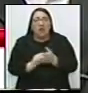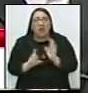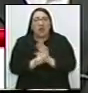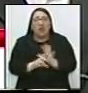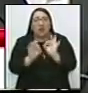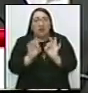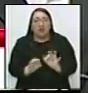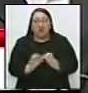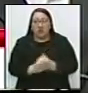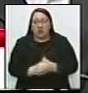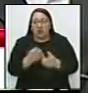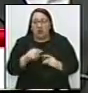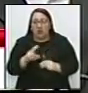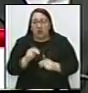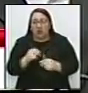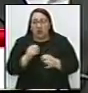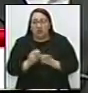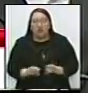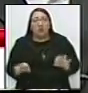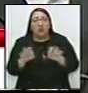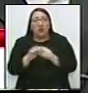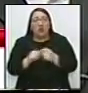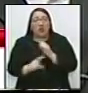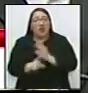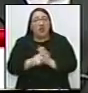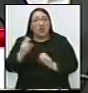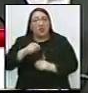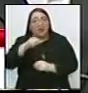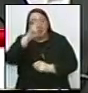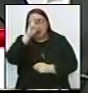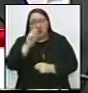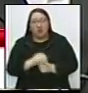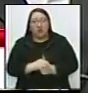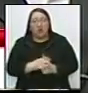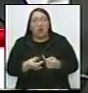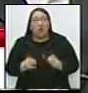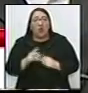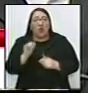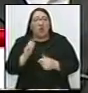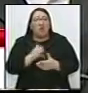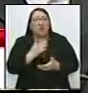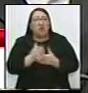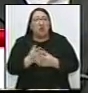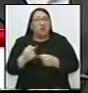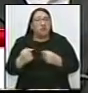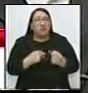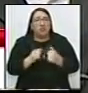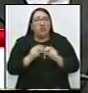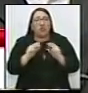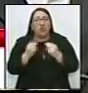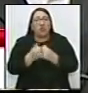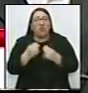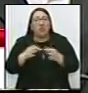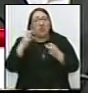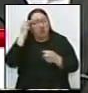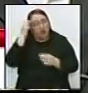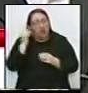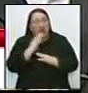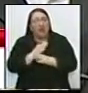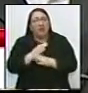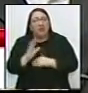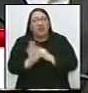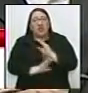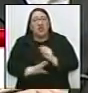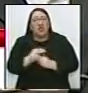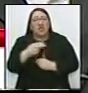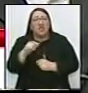justas, cuando no se priorizan las leyes que necesita el país, cuando hay complicidades políticas para defender a los Inostrosas,